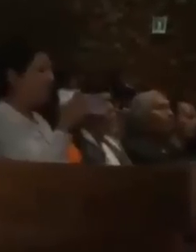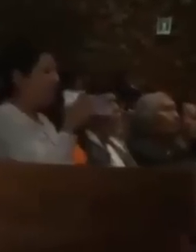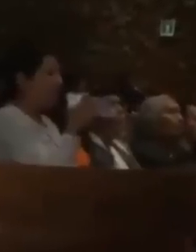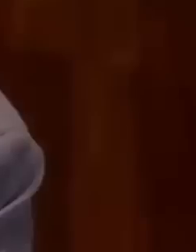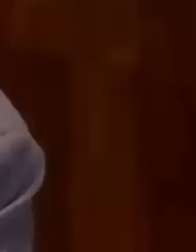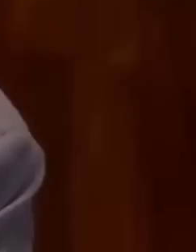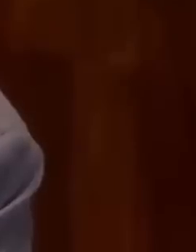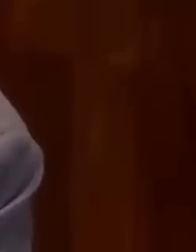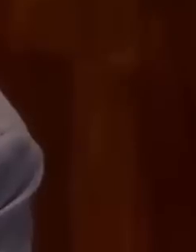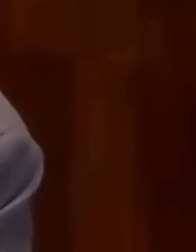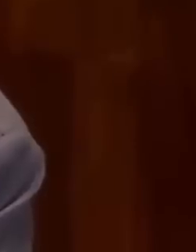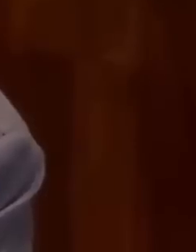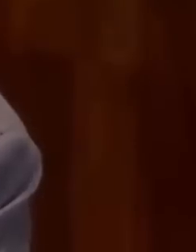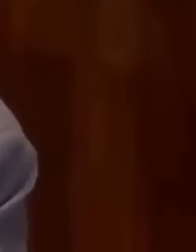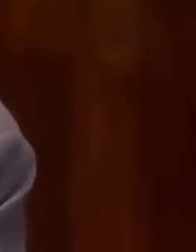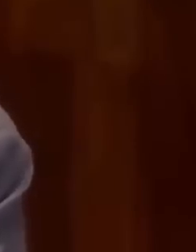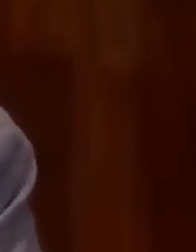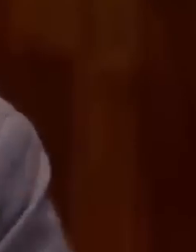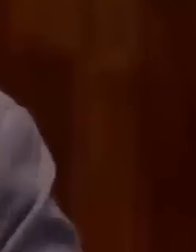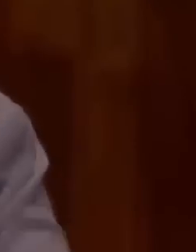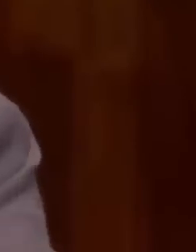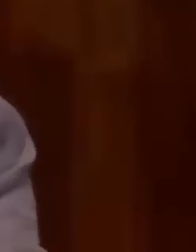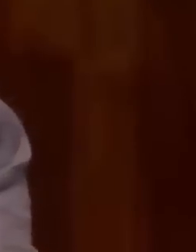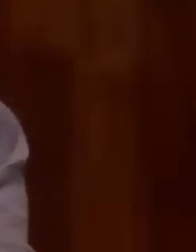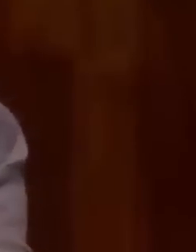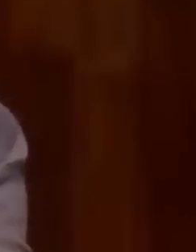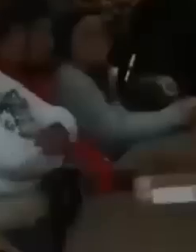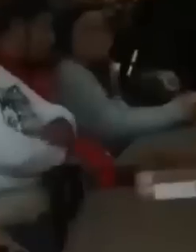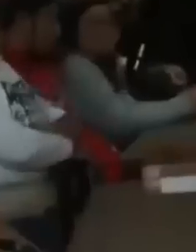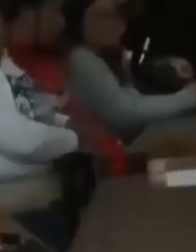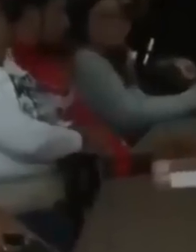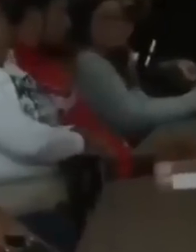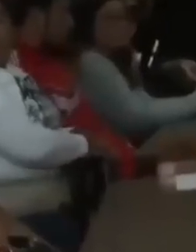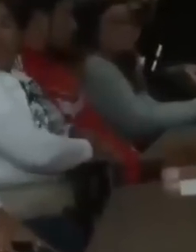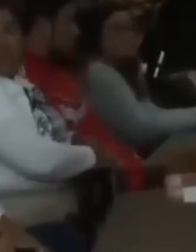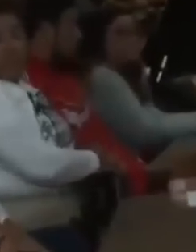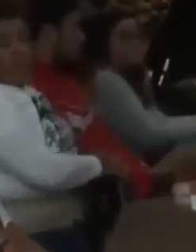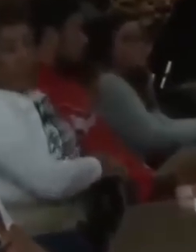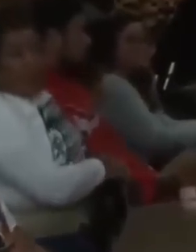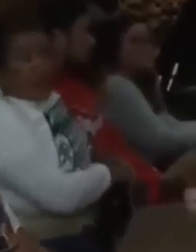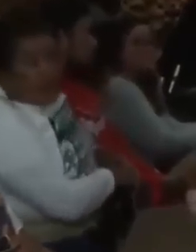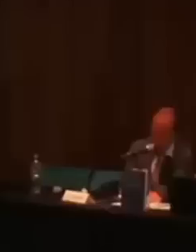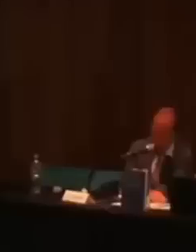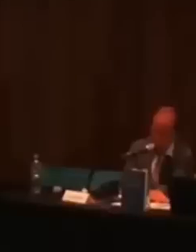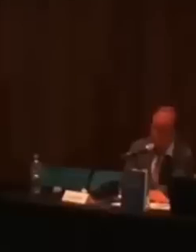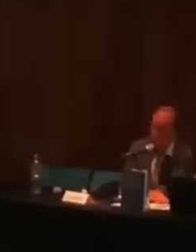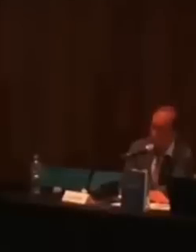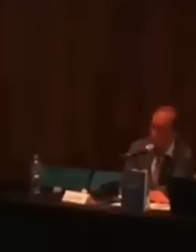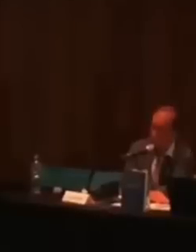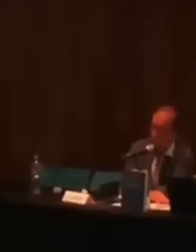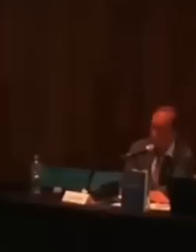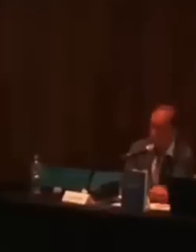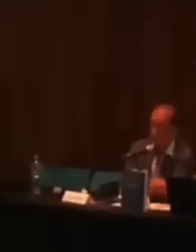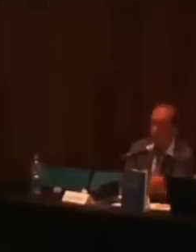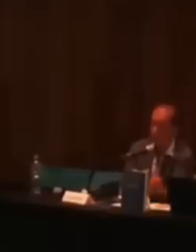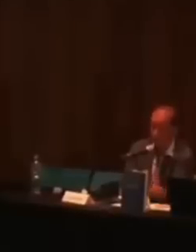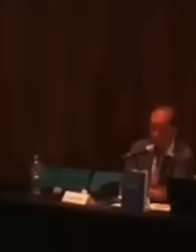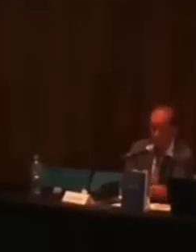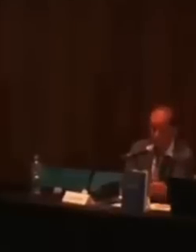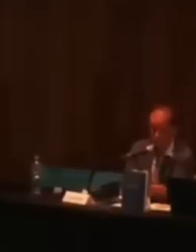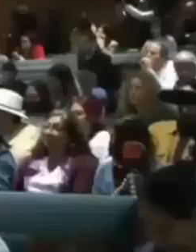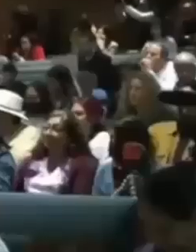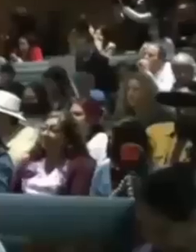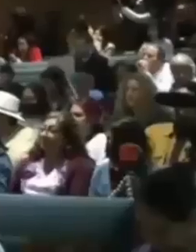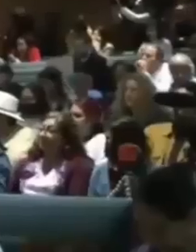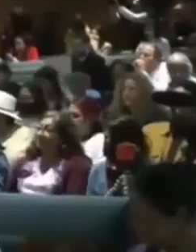miembros de la Marina detuvieron y torturaron a varios detenidos y en base a esa tortura se hizo la llamada versión histórica, llevando